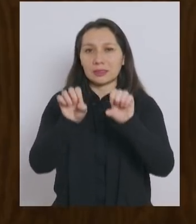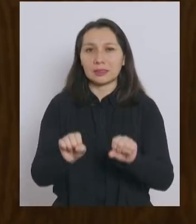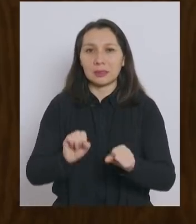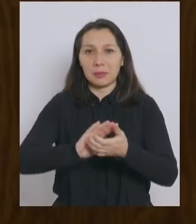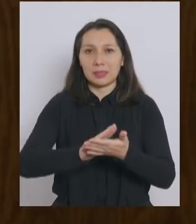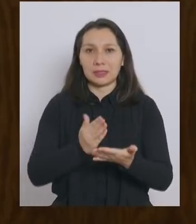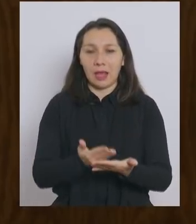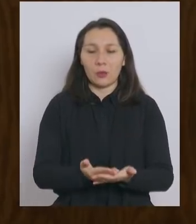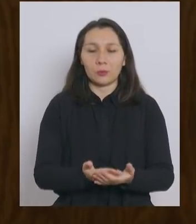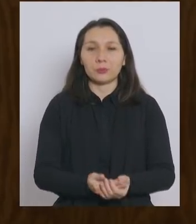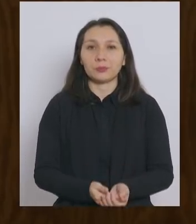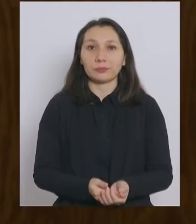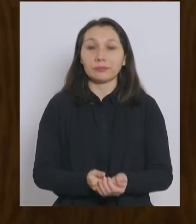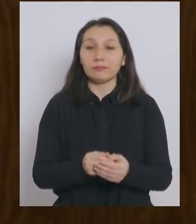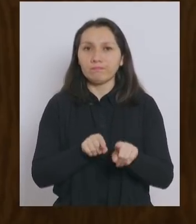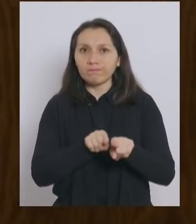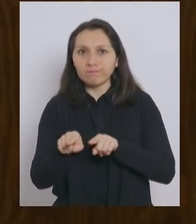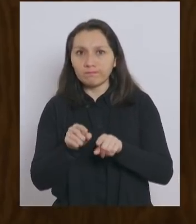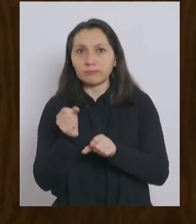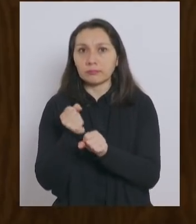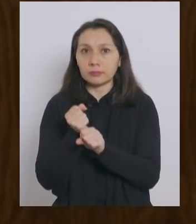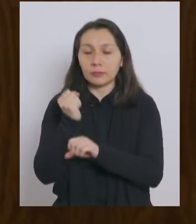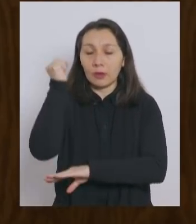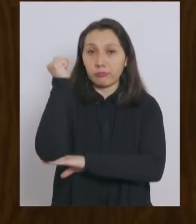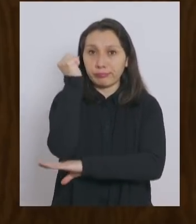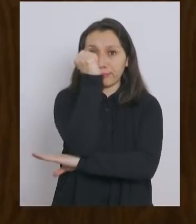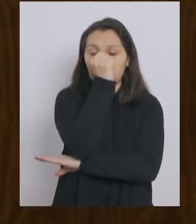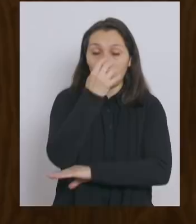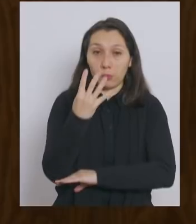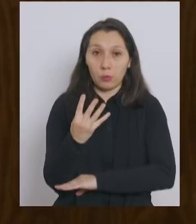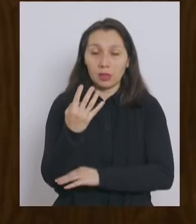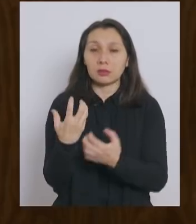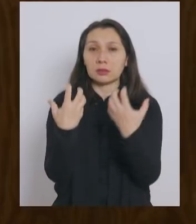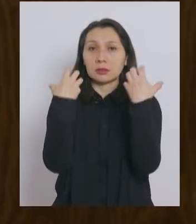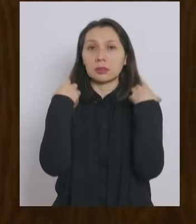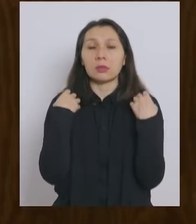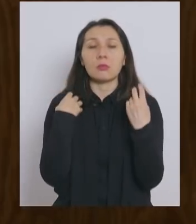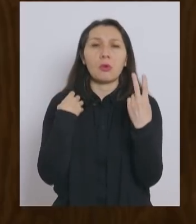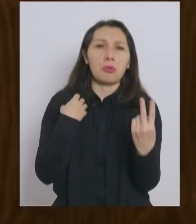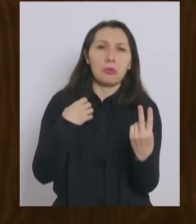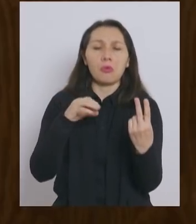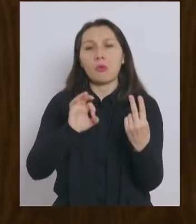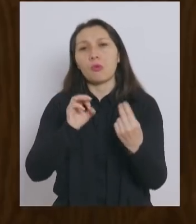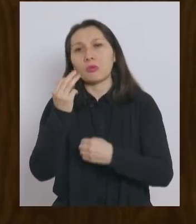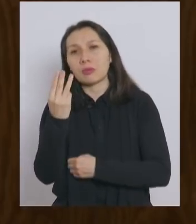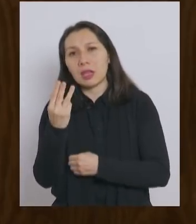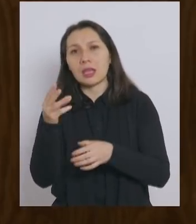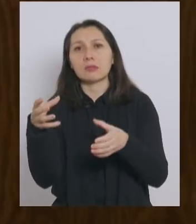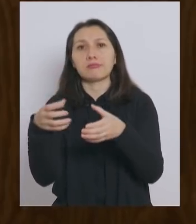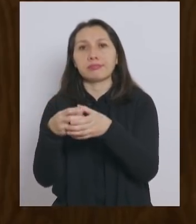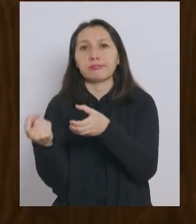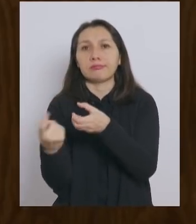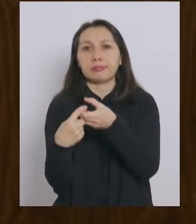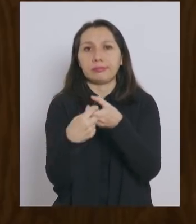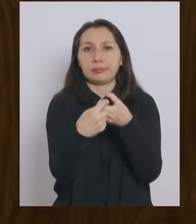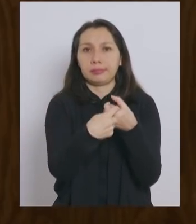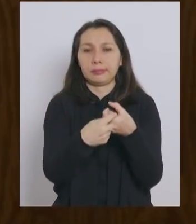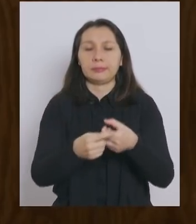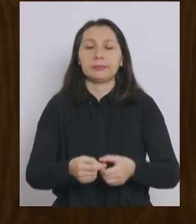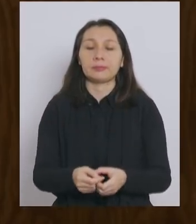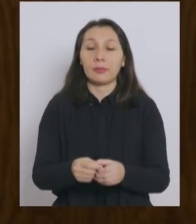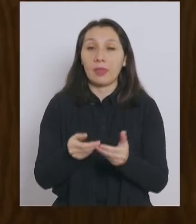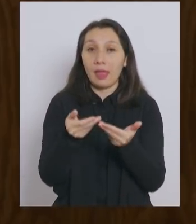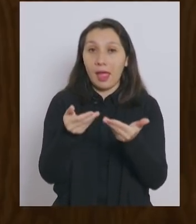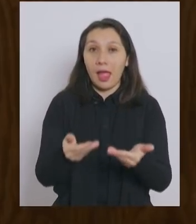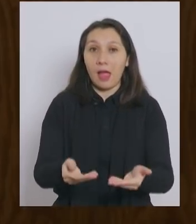salud. La gestión de cada uno de estos pilares corre a cargo de 2 o 3 organismos asociados. Hasta